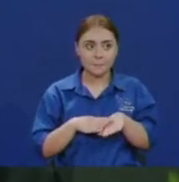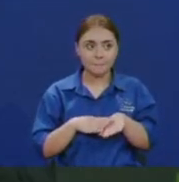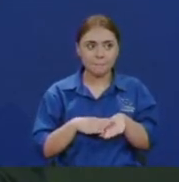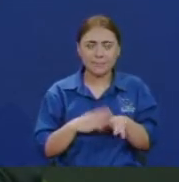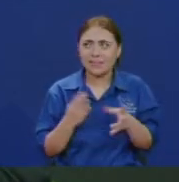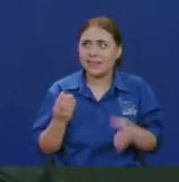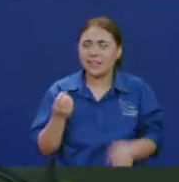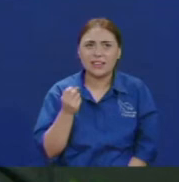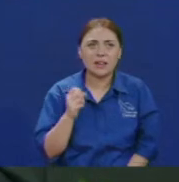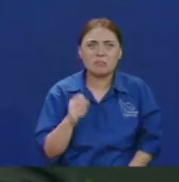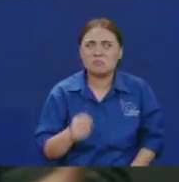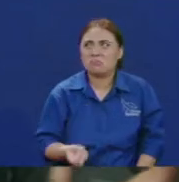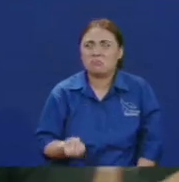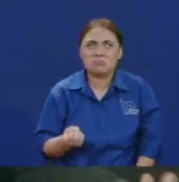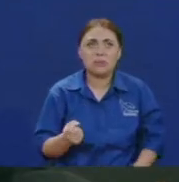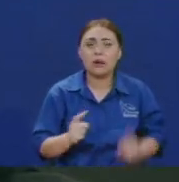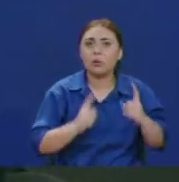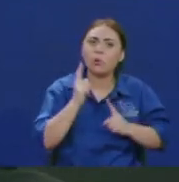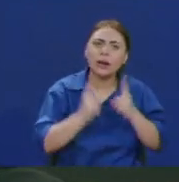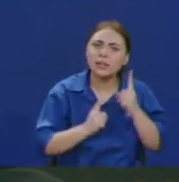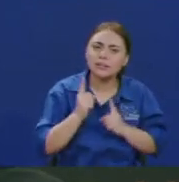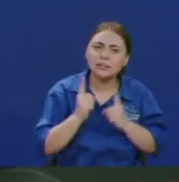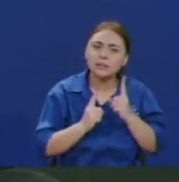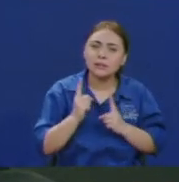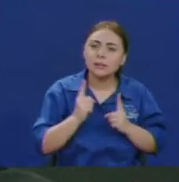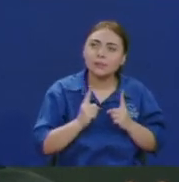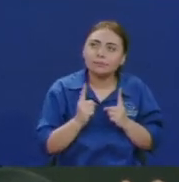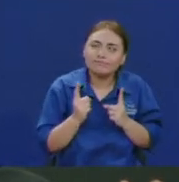cuál es la perspectiva que tiene de las cosas.